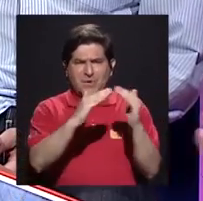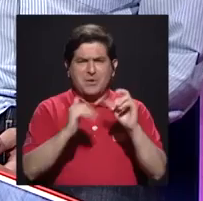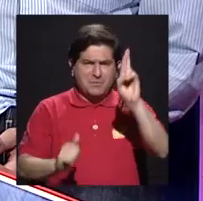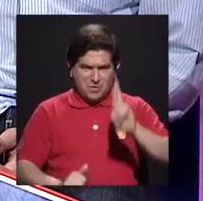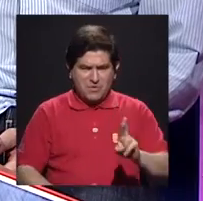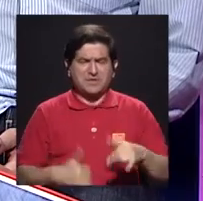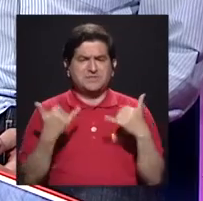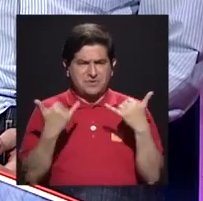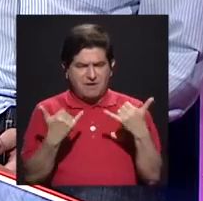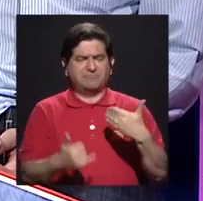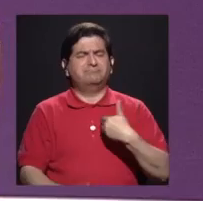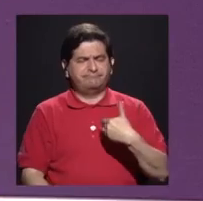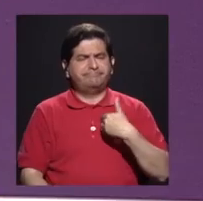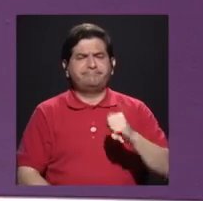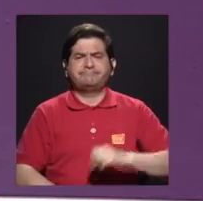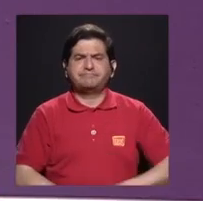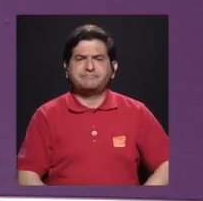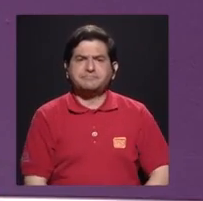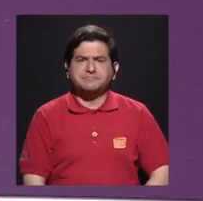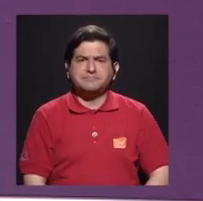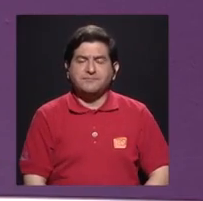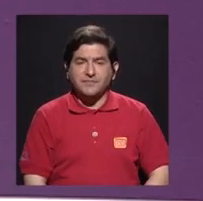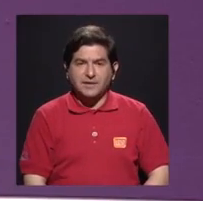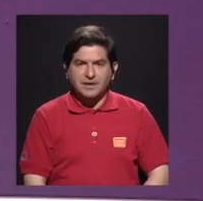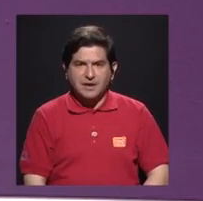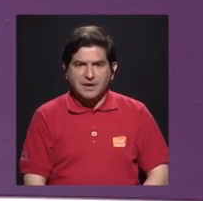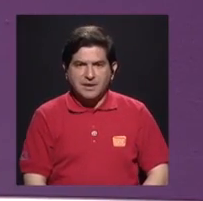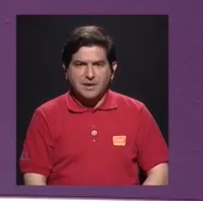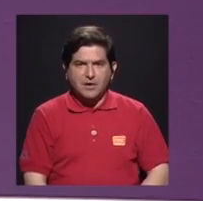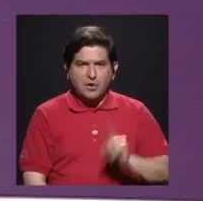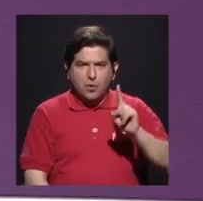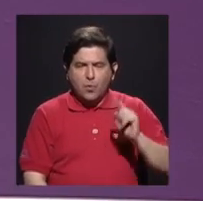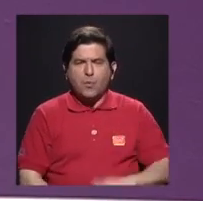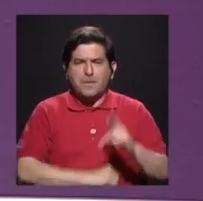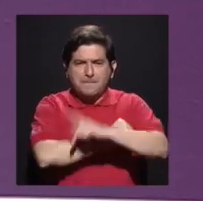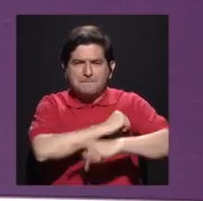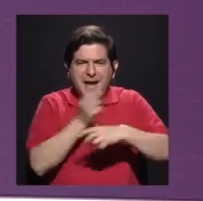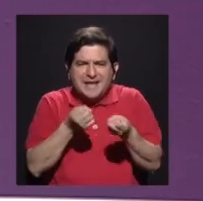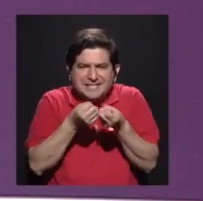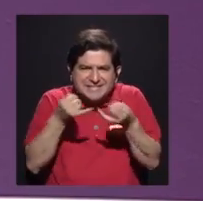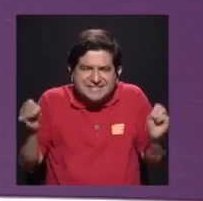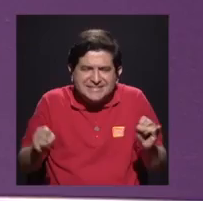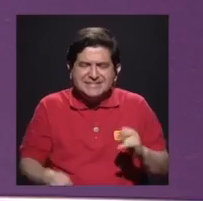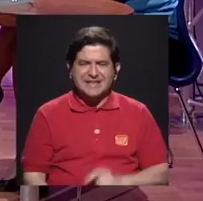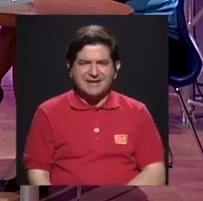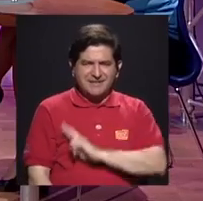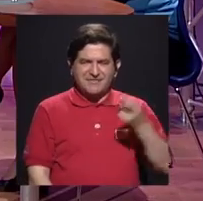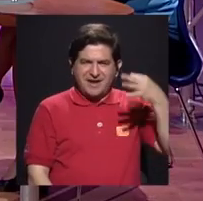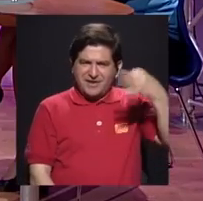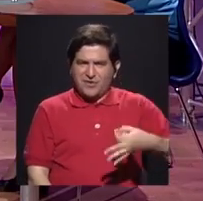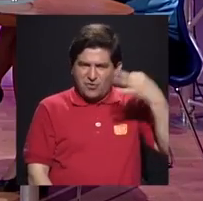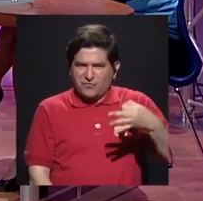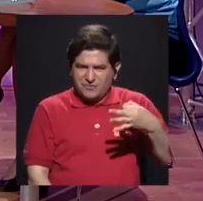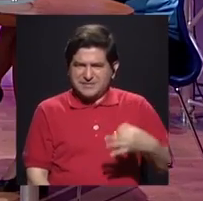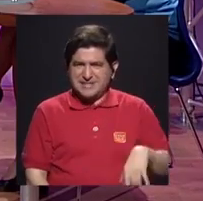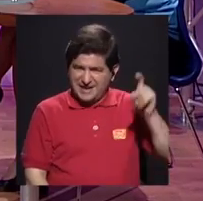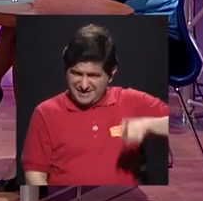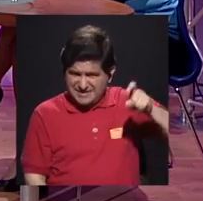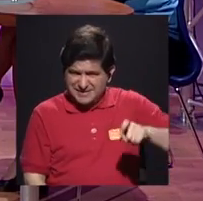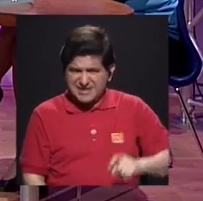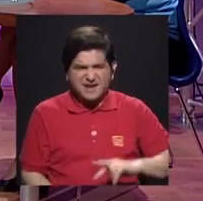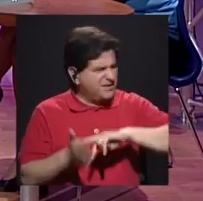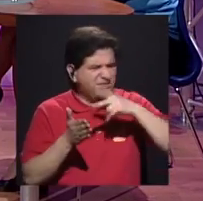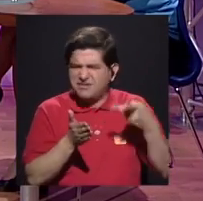en estos momentos necesitamos un estado laico porque para qué significa eso en nuestro país